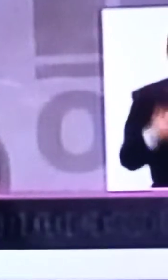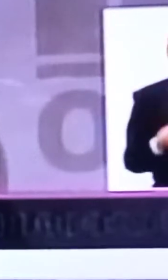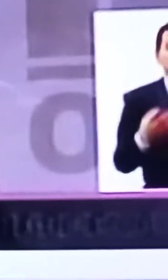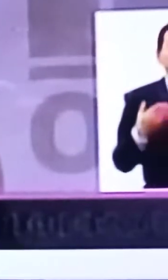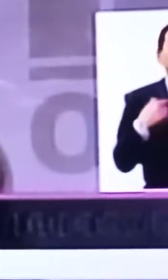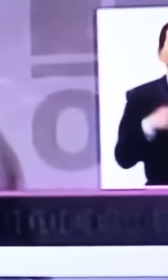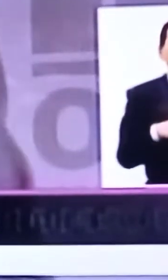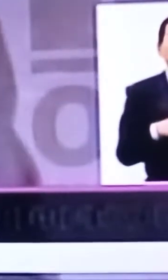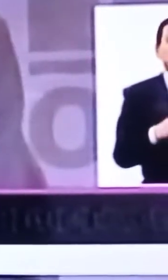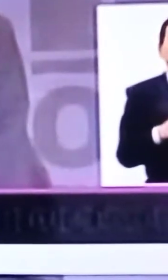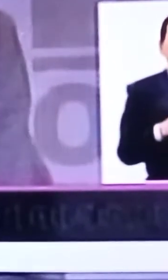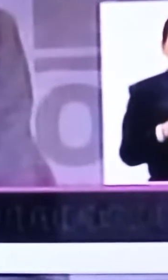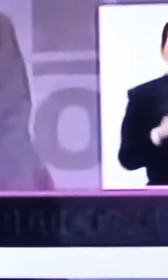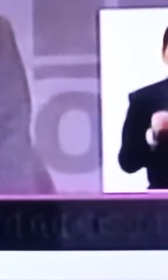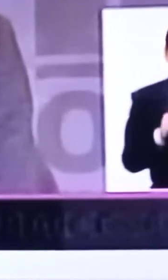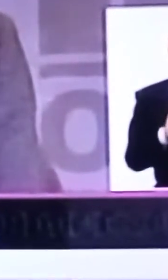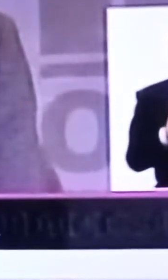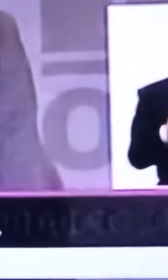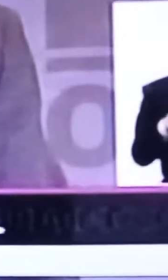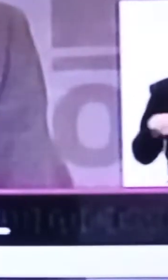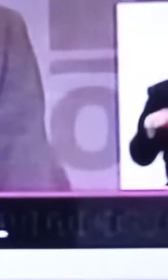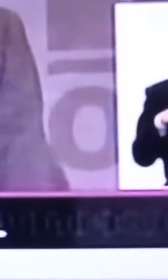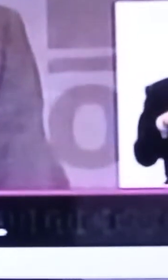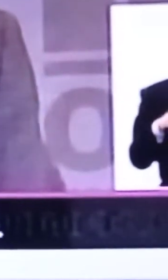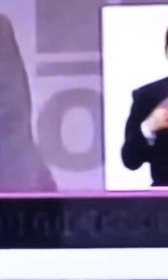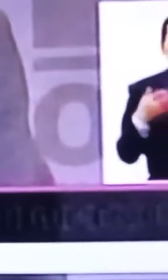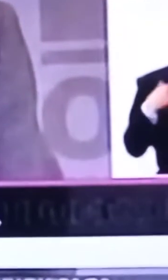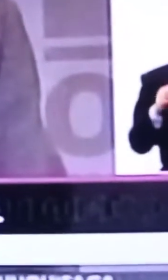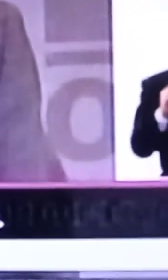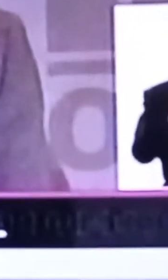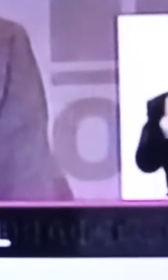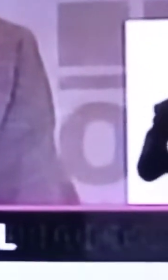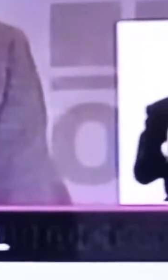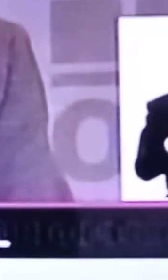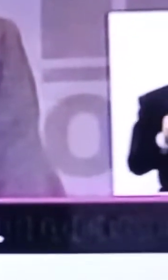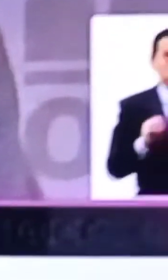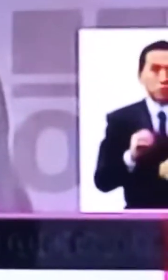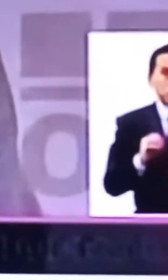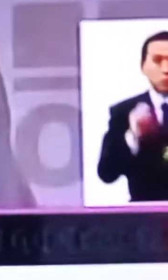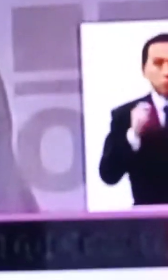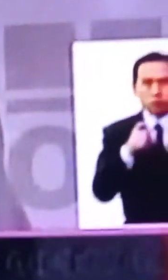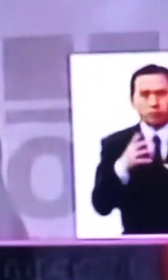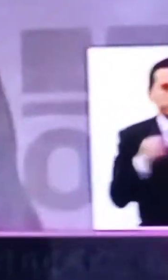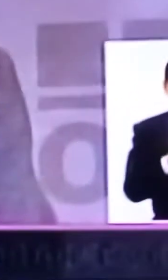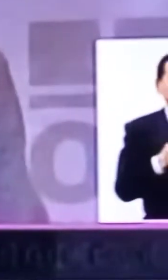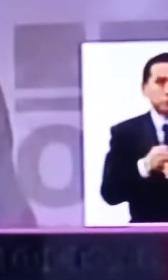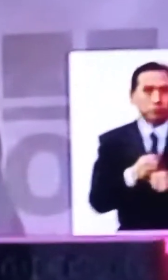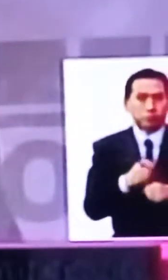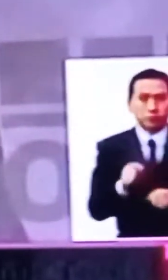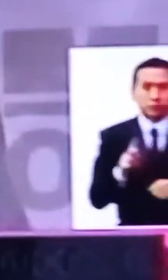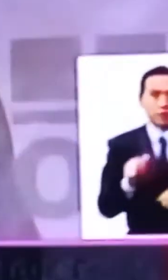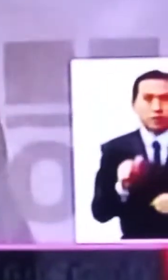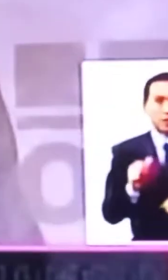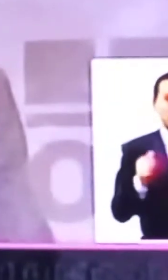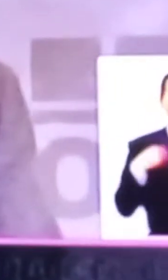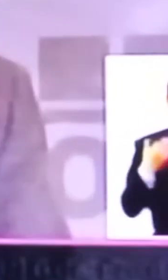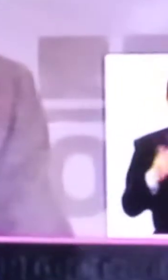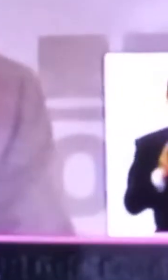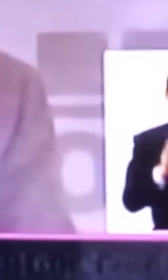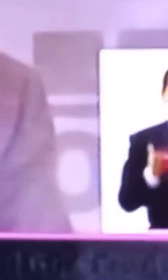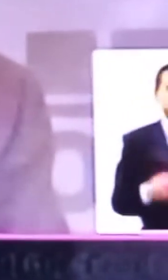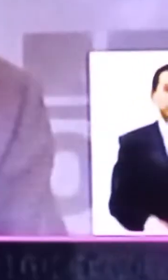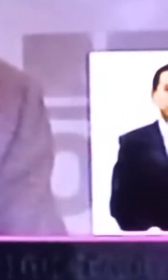momento en el escrutinio, cuánto del porcentaje, por favor, si es que nos puede hacer un resumen para Cadena en vivo, por favor, presidente.